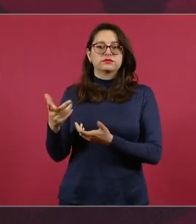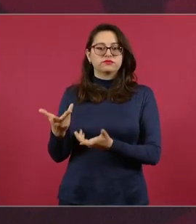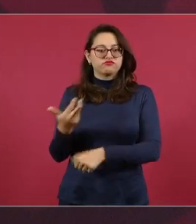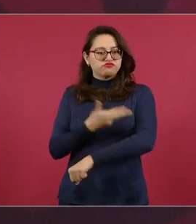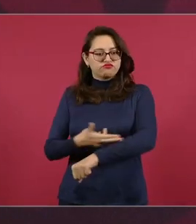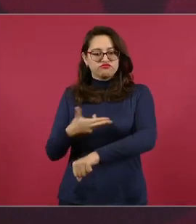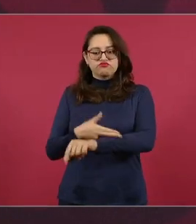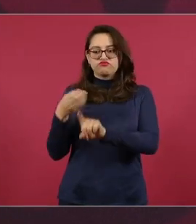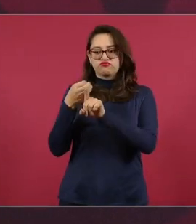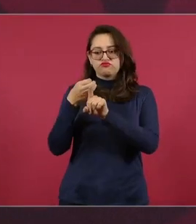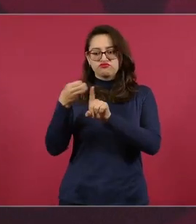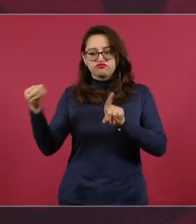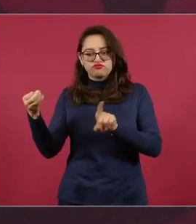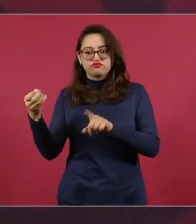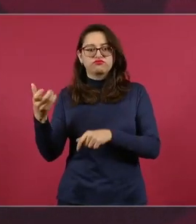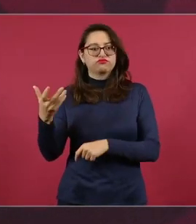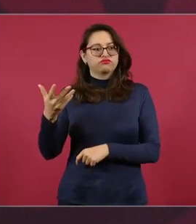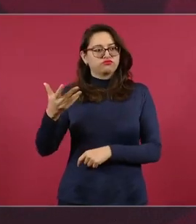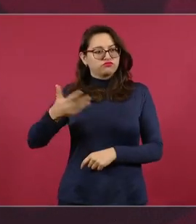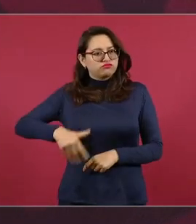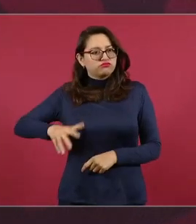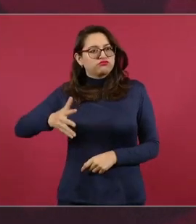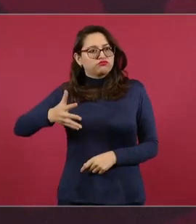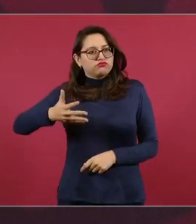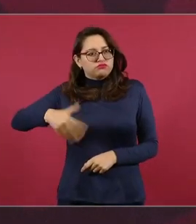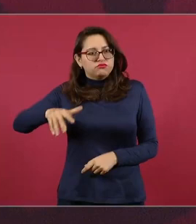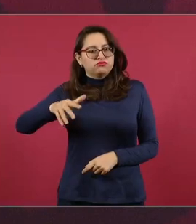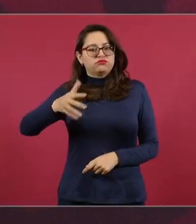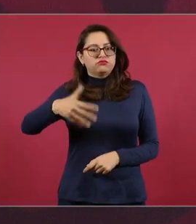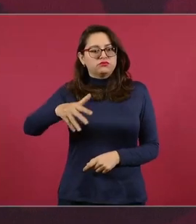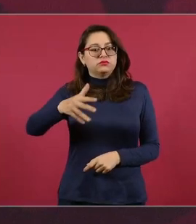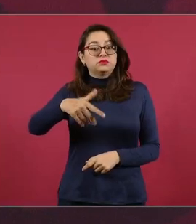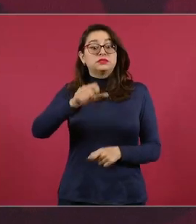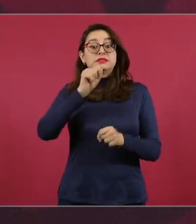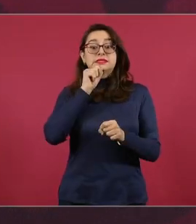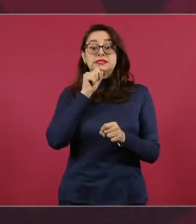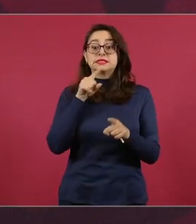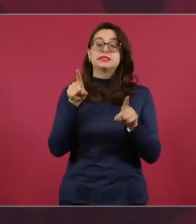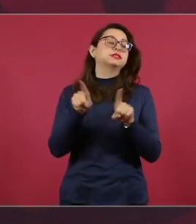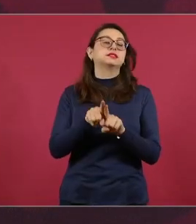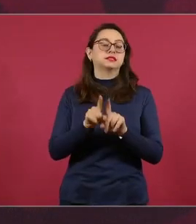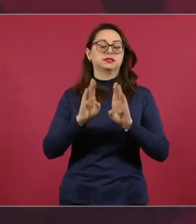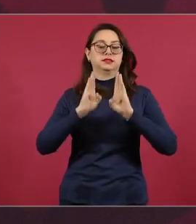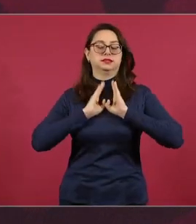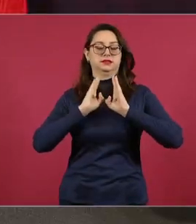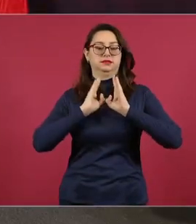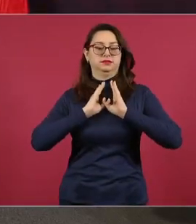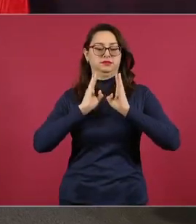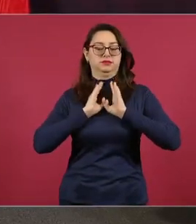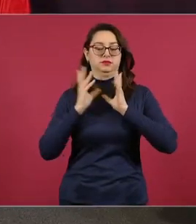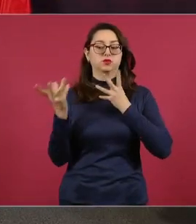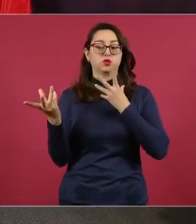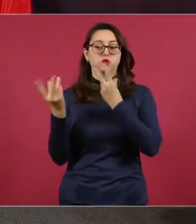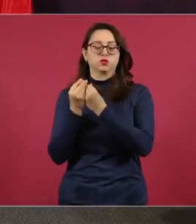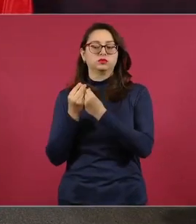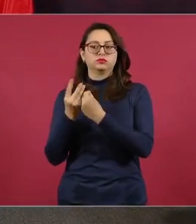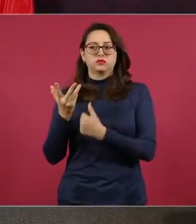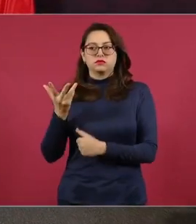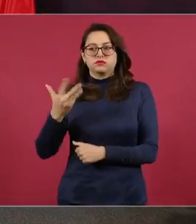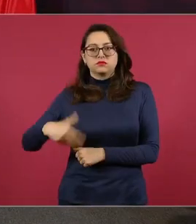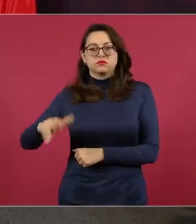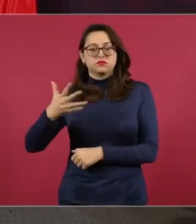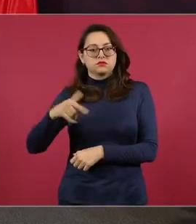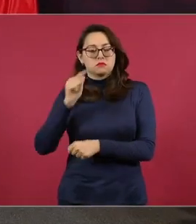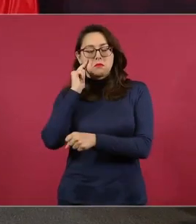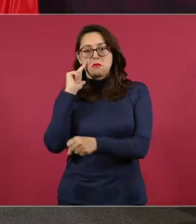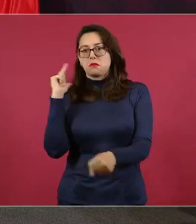la Fiscalía y también con el apoyo de las Fuerzas Armadas, se